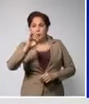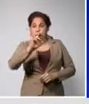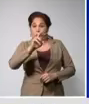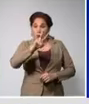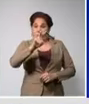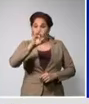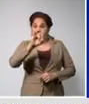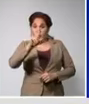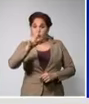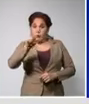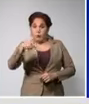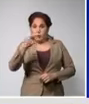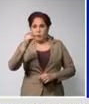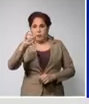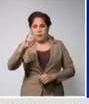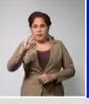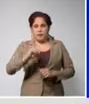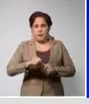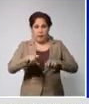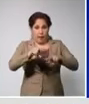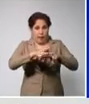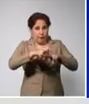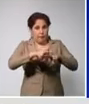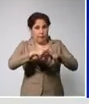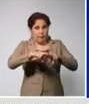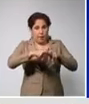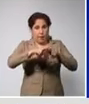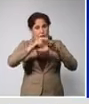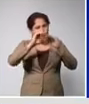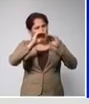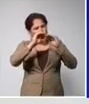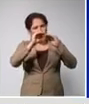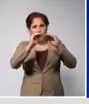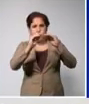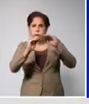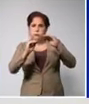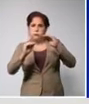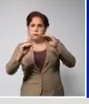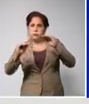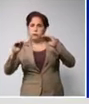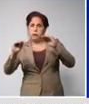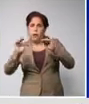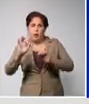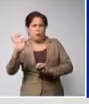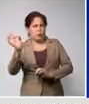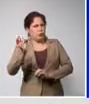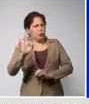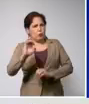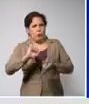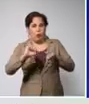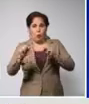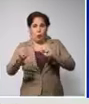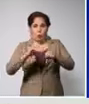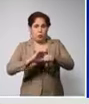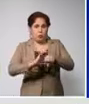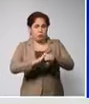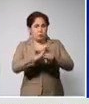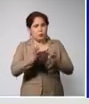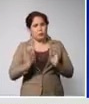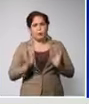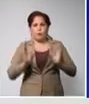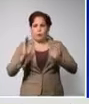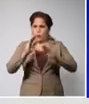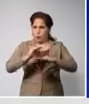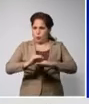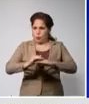271,6. La Habana en su curva se ve que no se logra todavía el control de la pandemia, muy